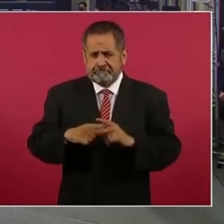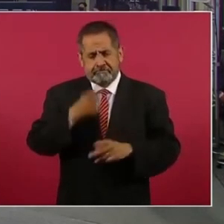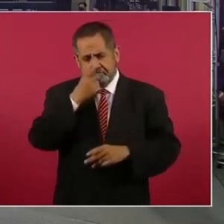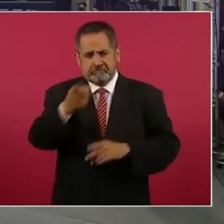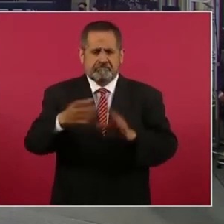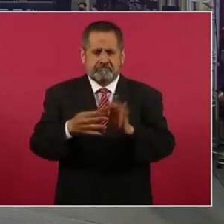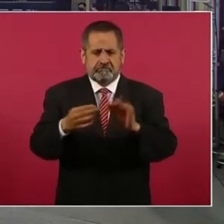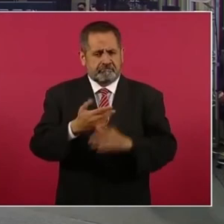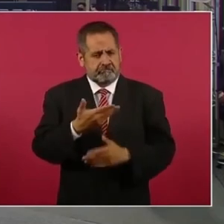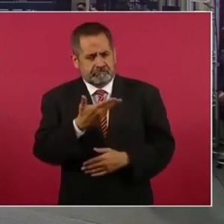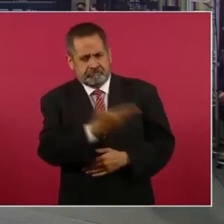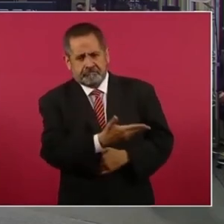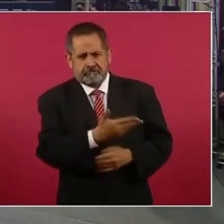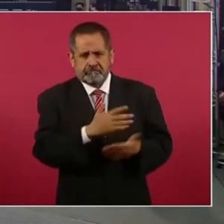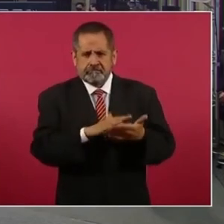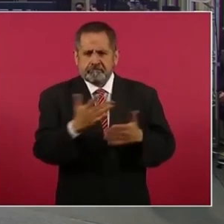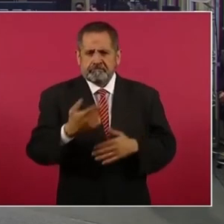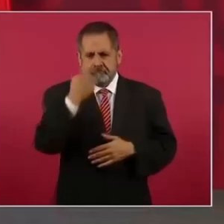mi